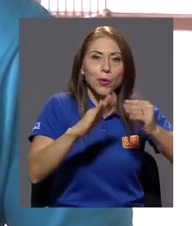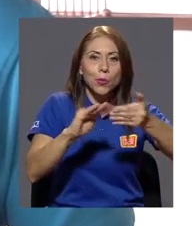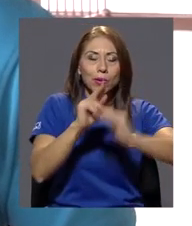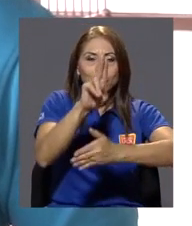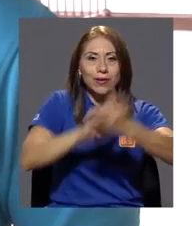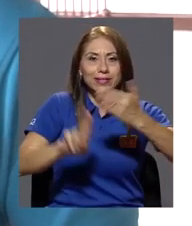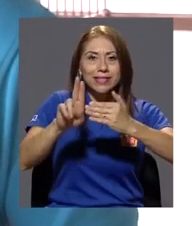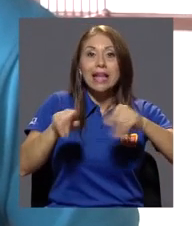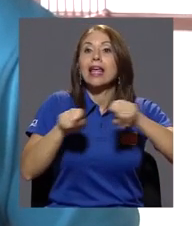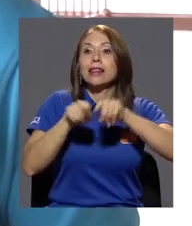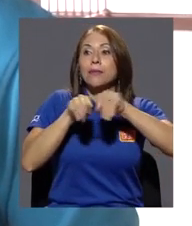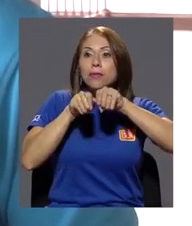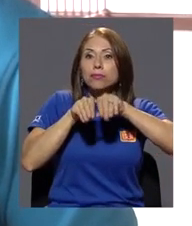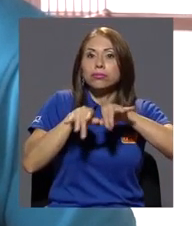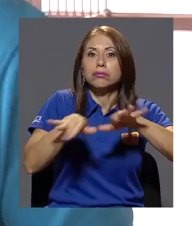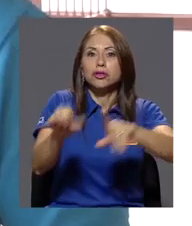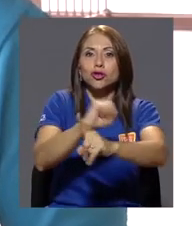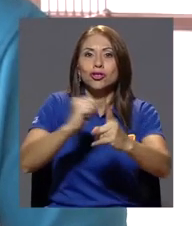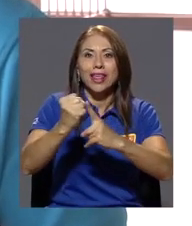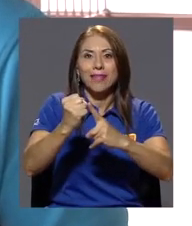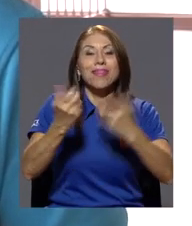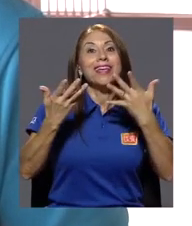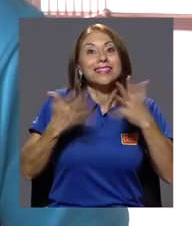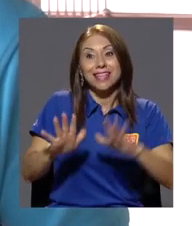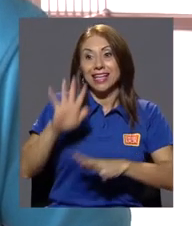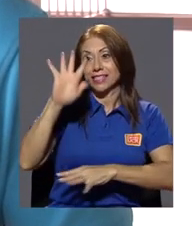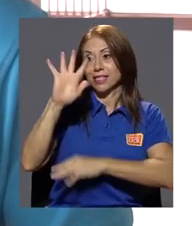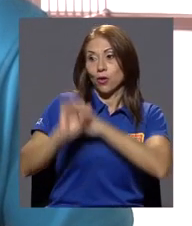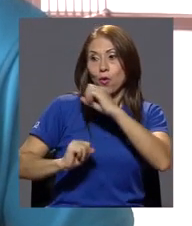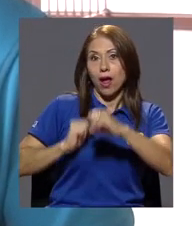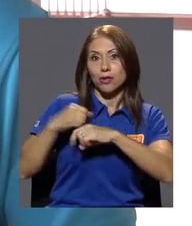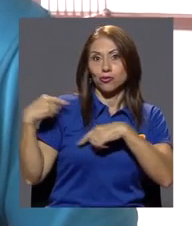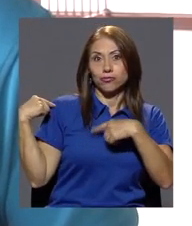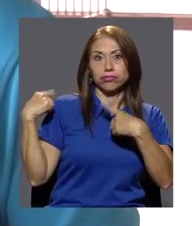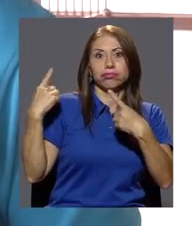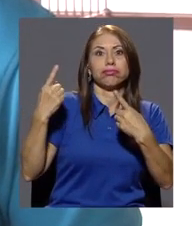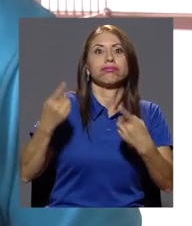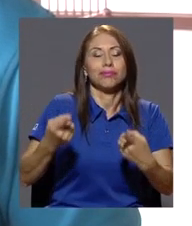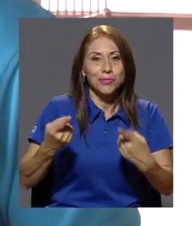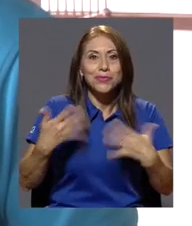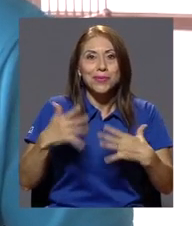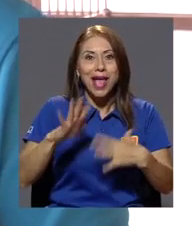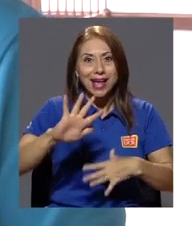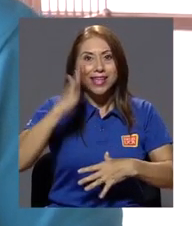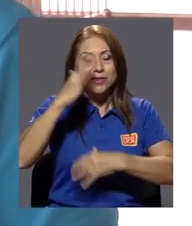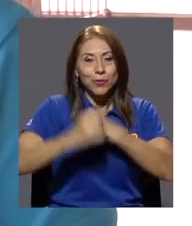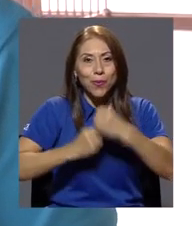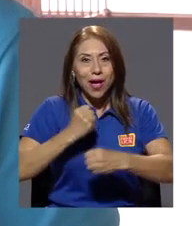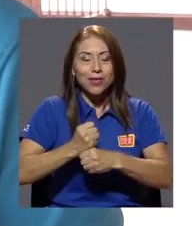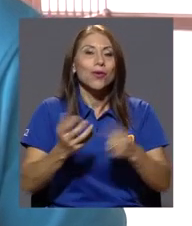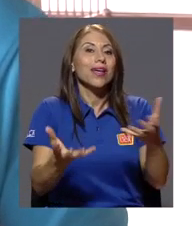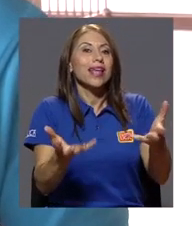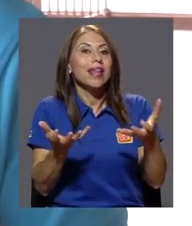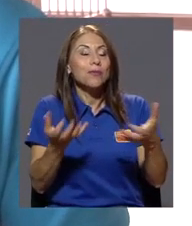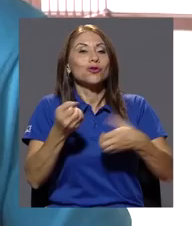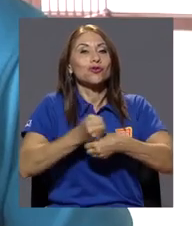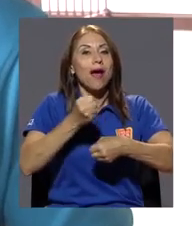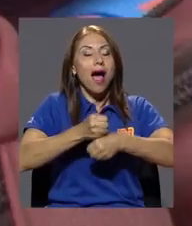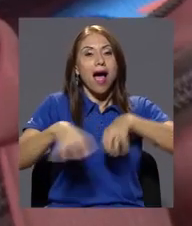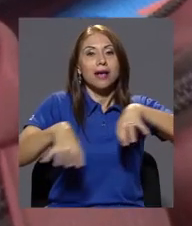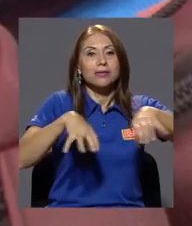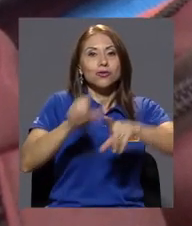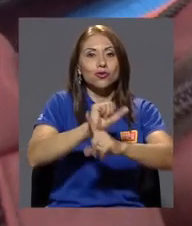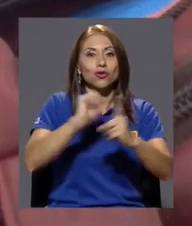la sociedad. Entonces tiene 5 años, este es nuestro 5º año, y lo que pretendemos es pues también hacer acción